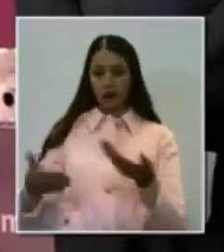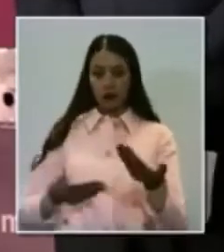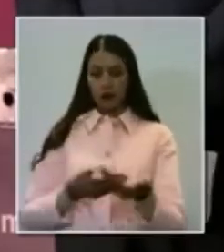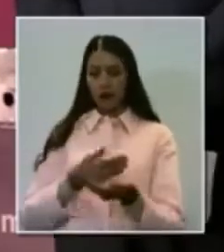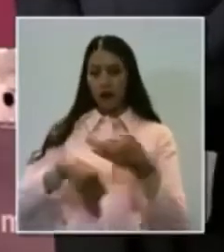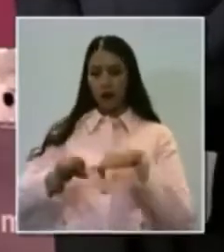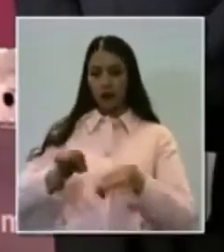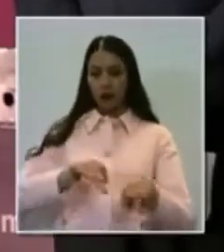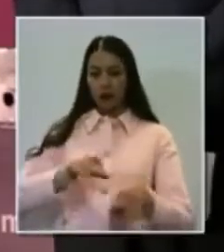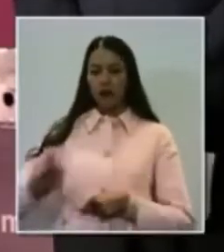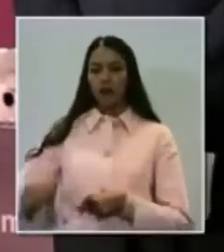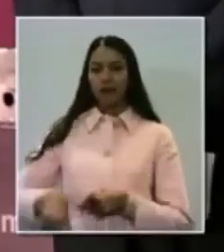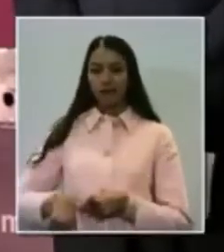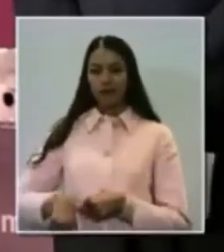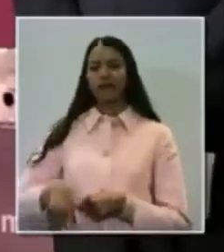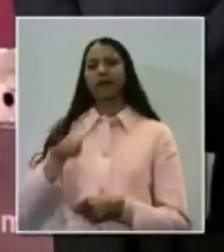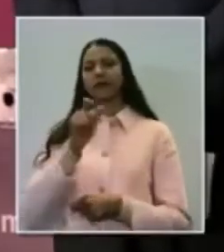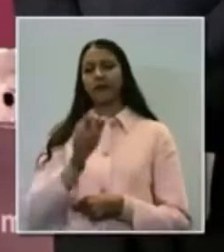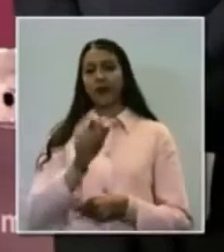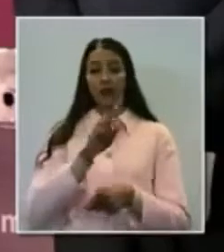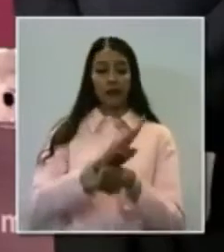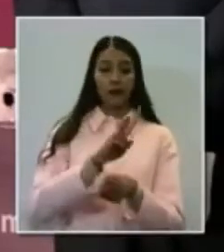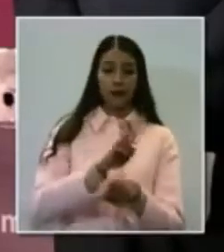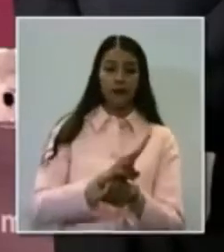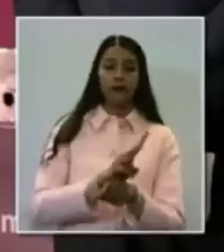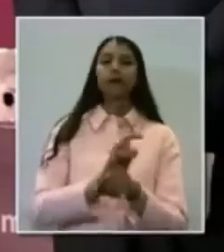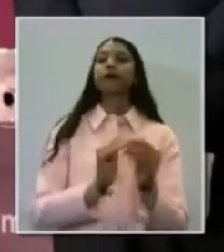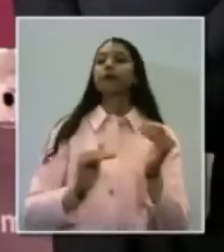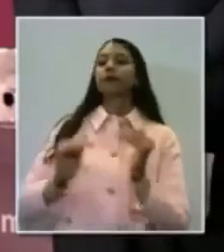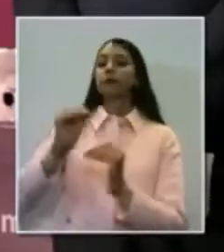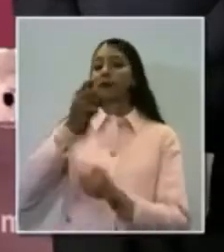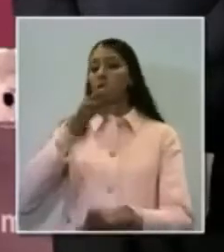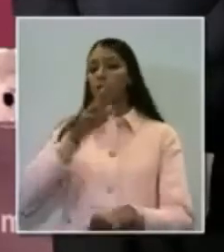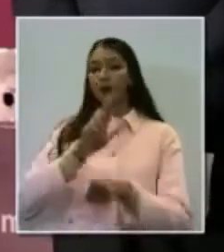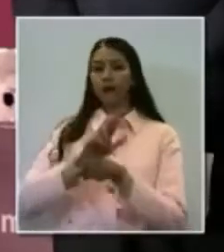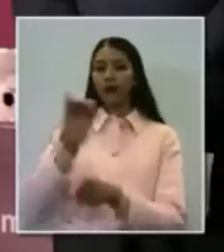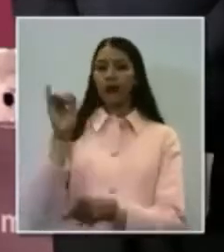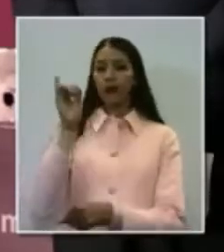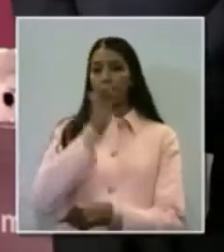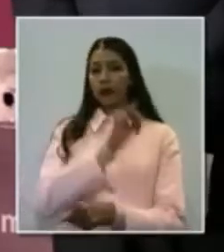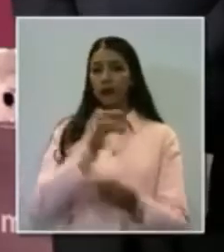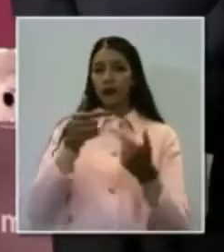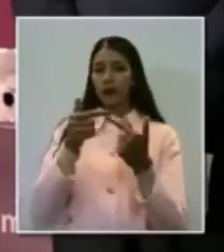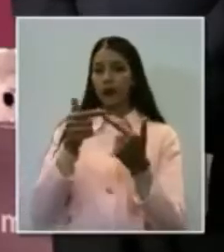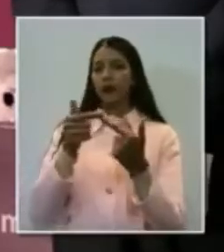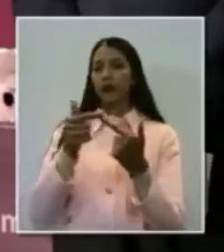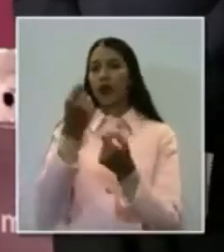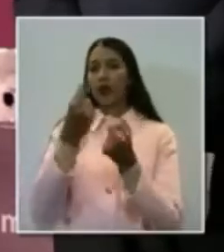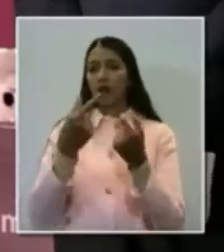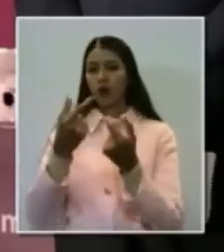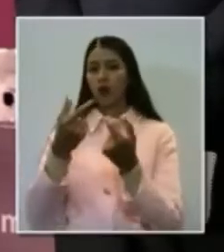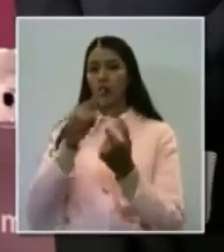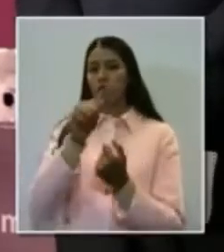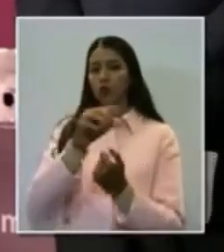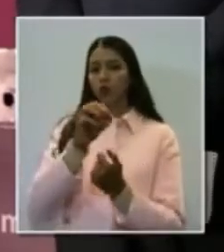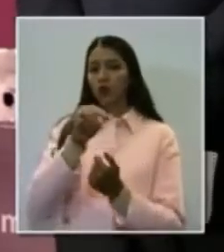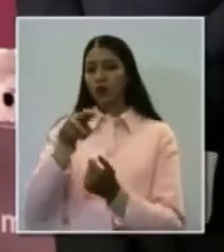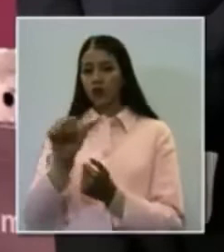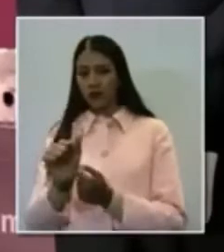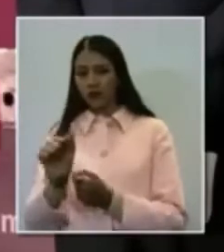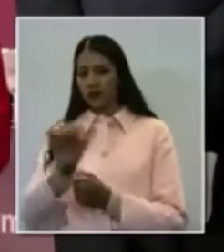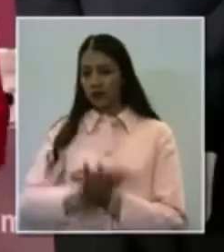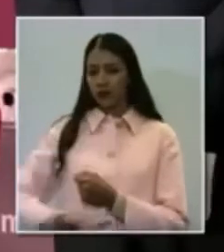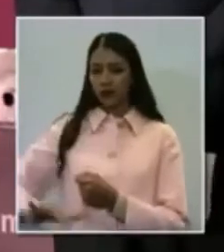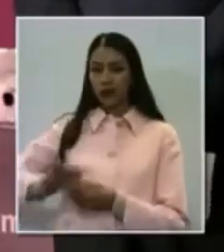Servidores Públicos, es decir, supervisores, directores, jefes de sector, todos tenemos una